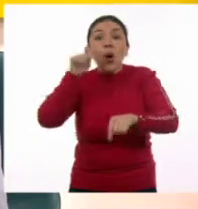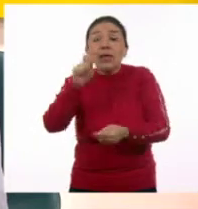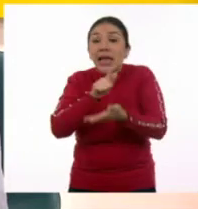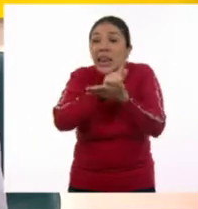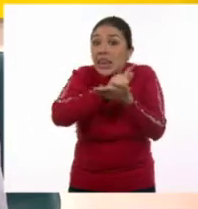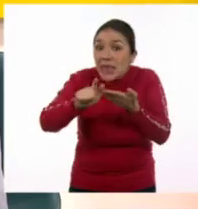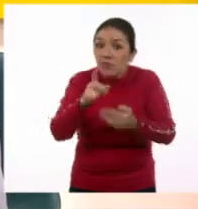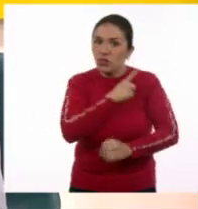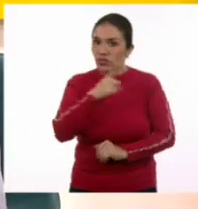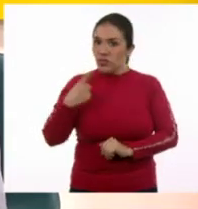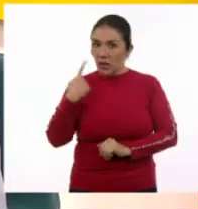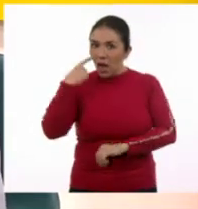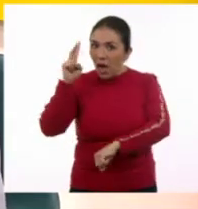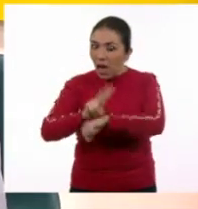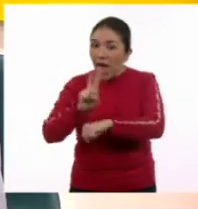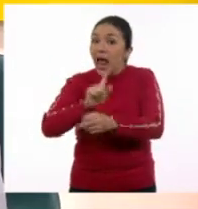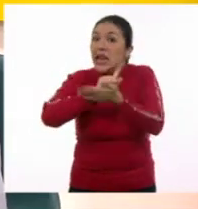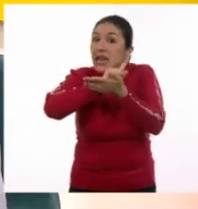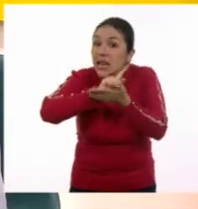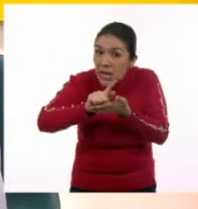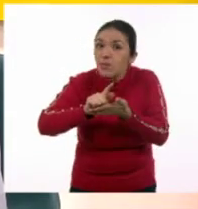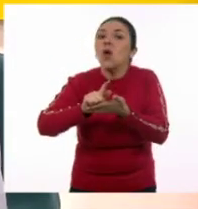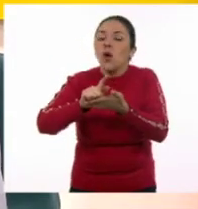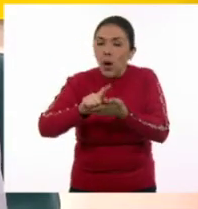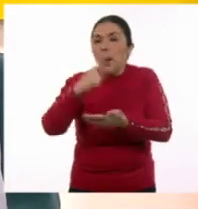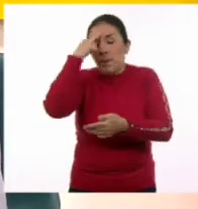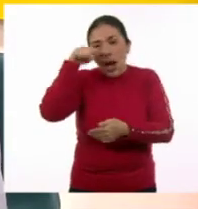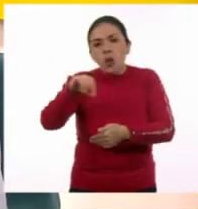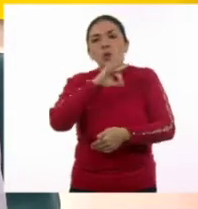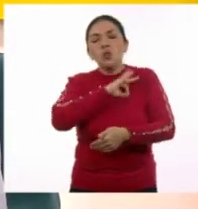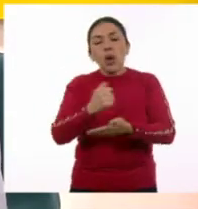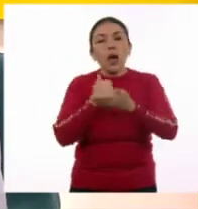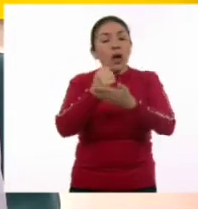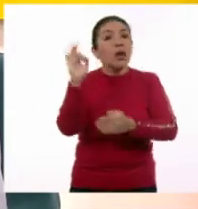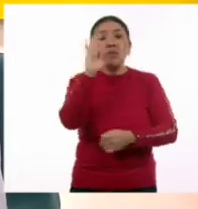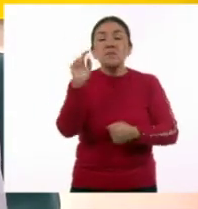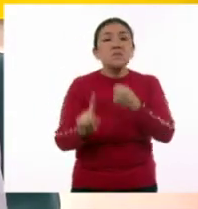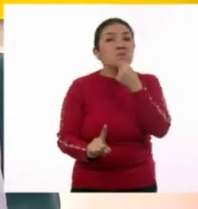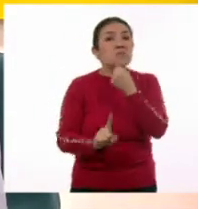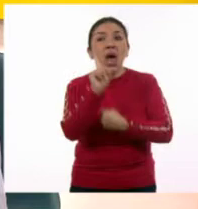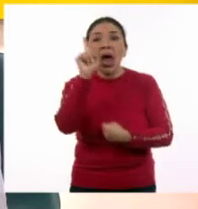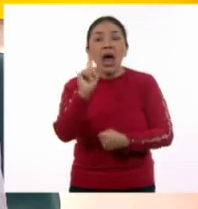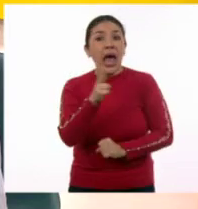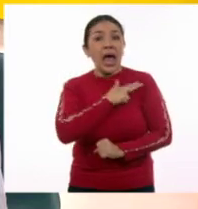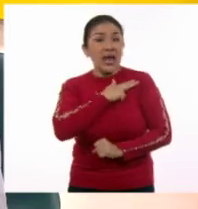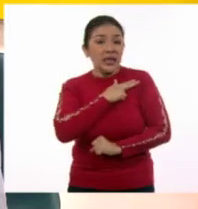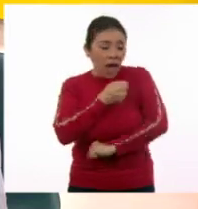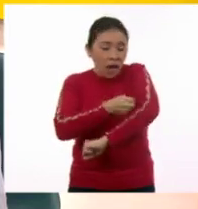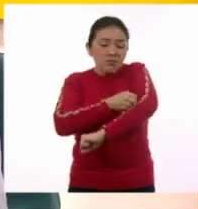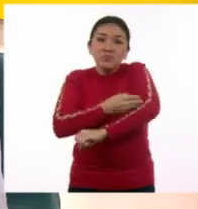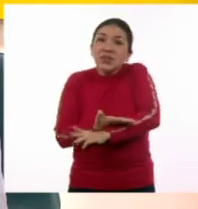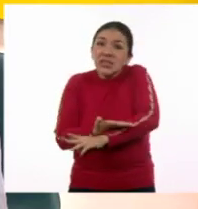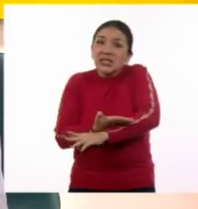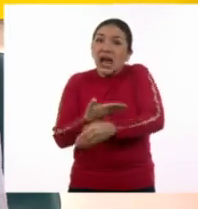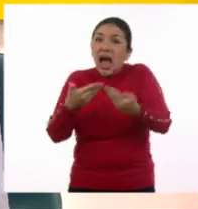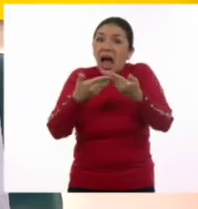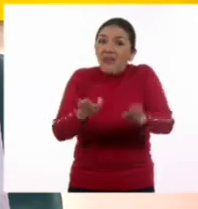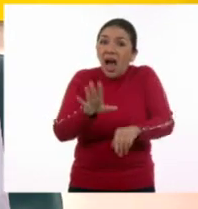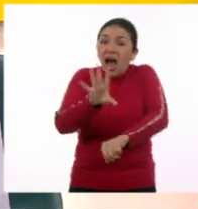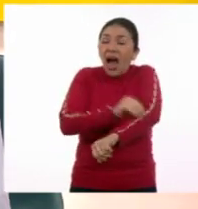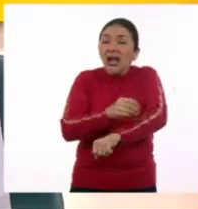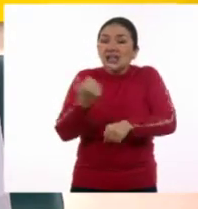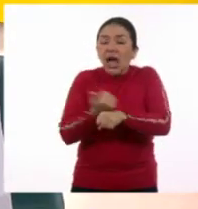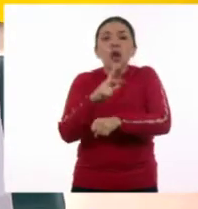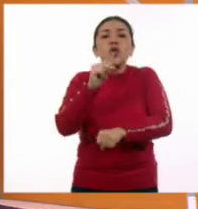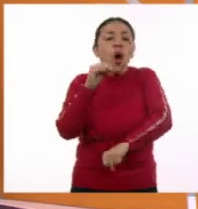eso sí tiene que quedar resaltado algo limpio para que en caso de ser una herida abierta no contaminar esa